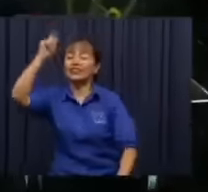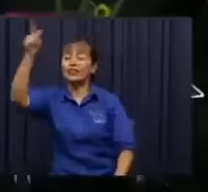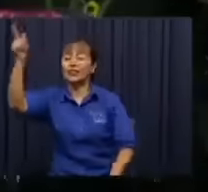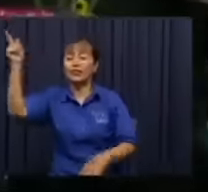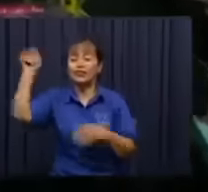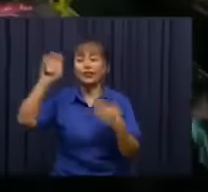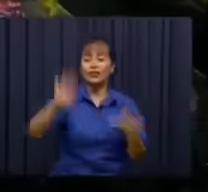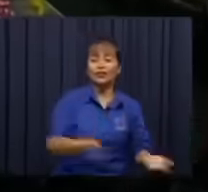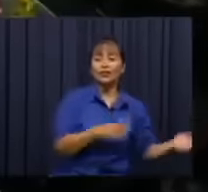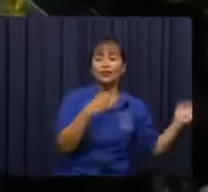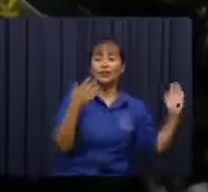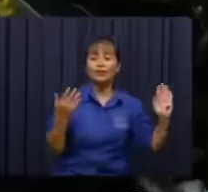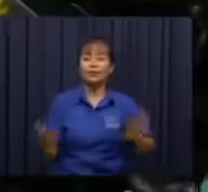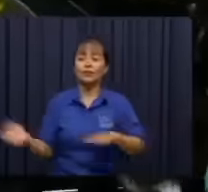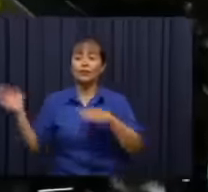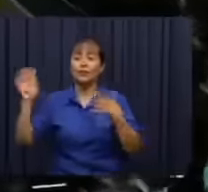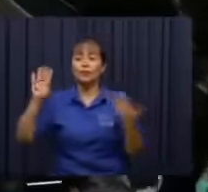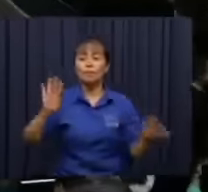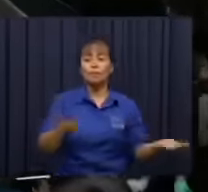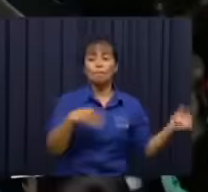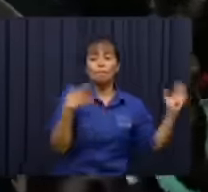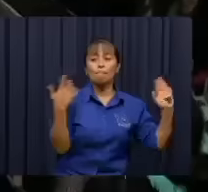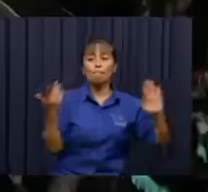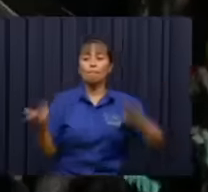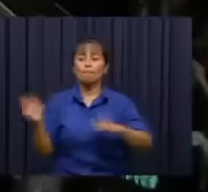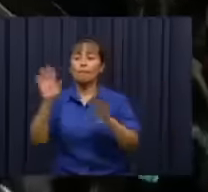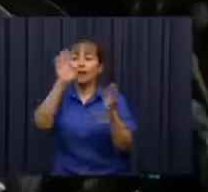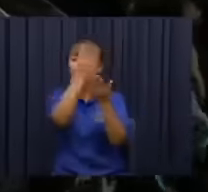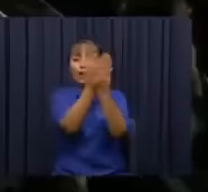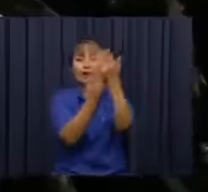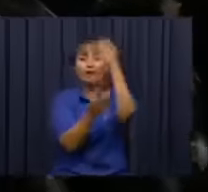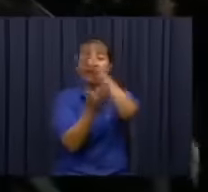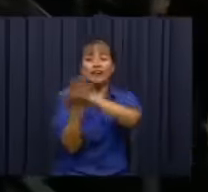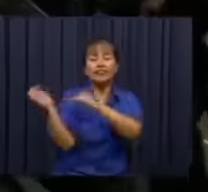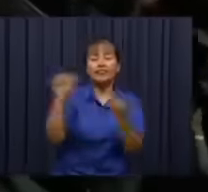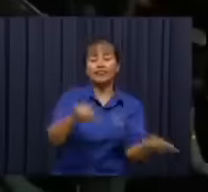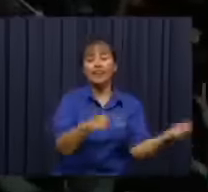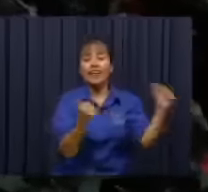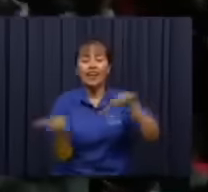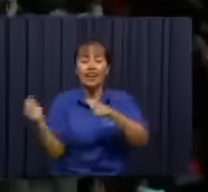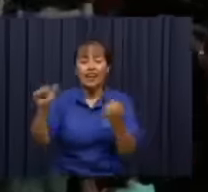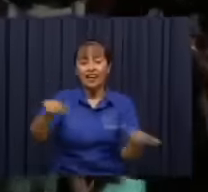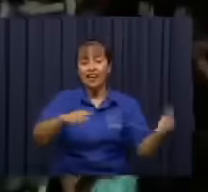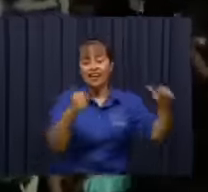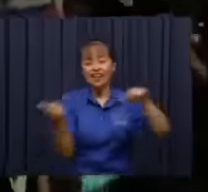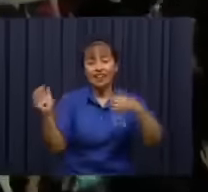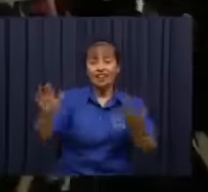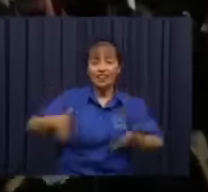Señor. Traigo mis manos llenas de alabanza.